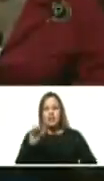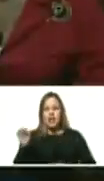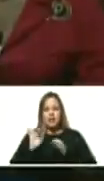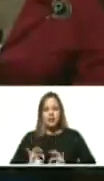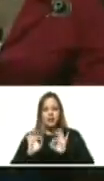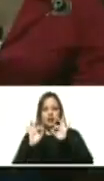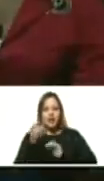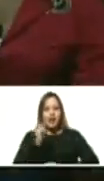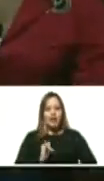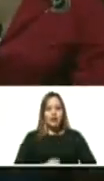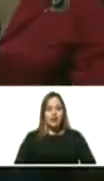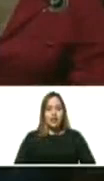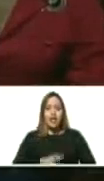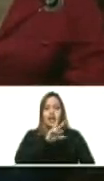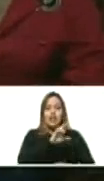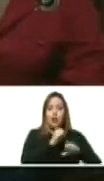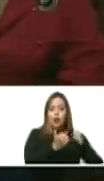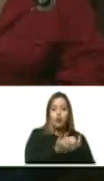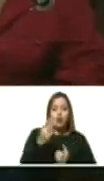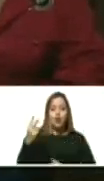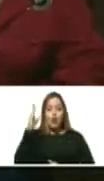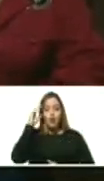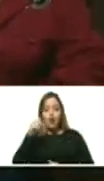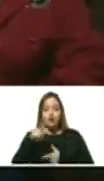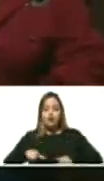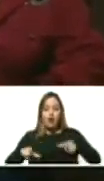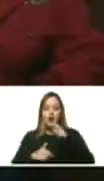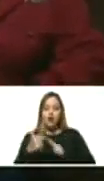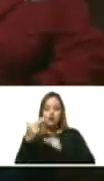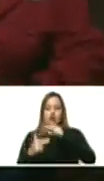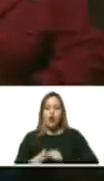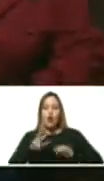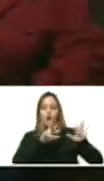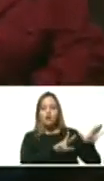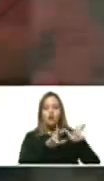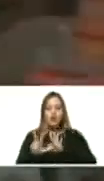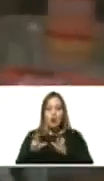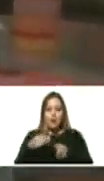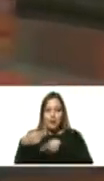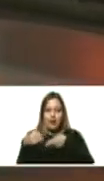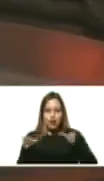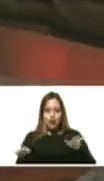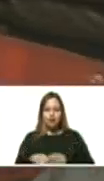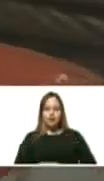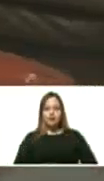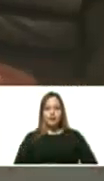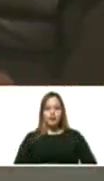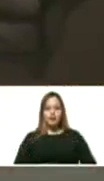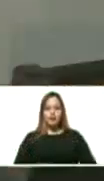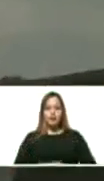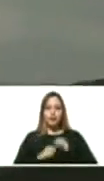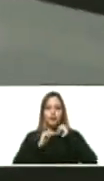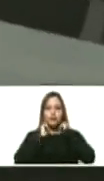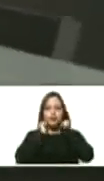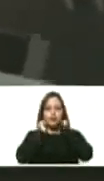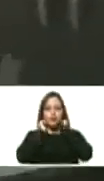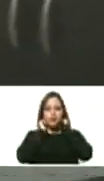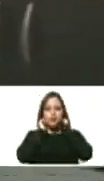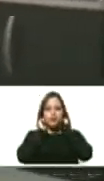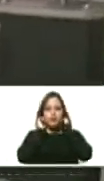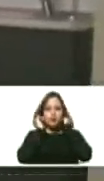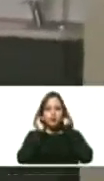hablando de 3 cuartos, 2 baños, un área de construcción de 88 metros cuadrados de construcción, y que